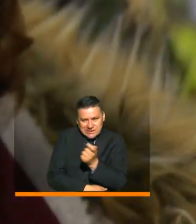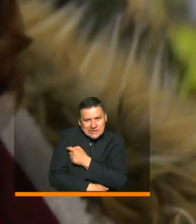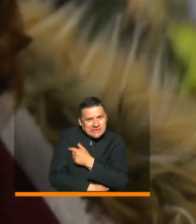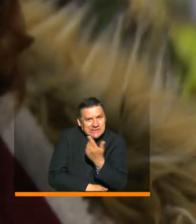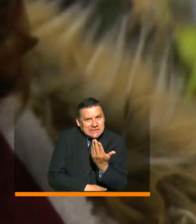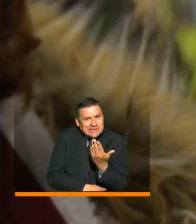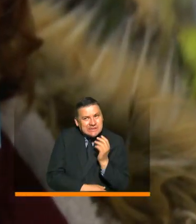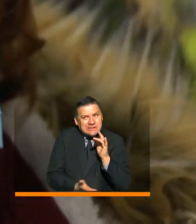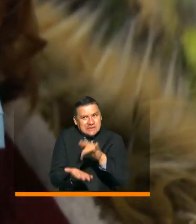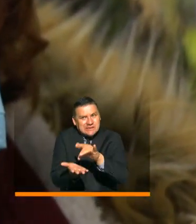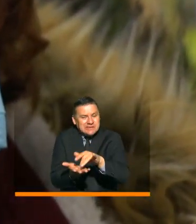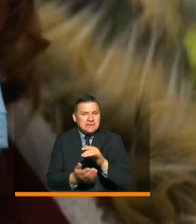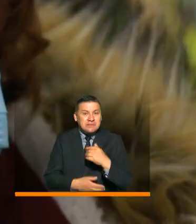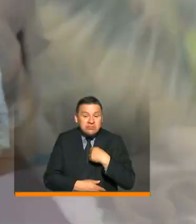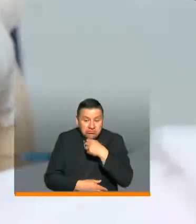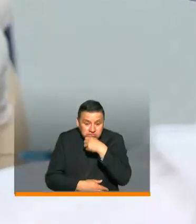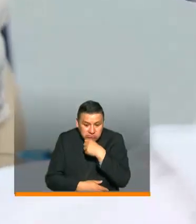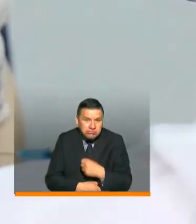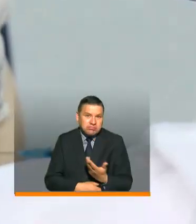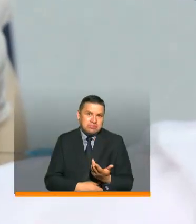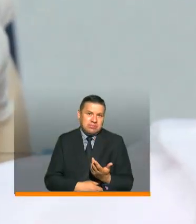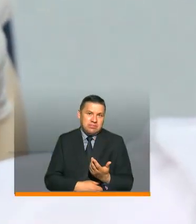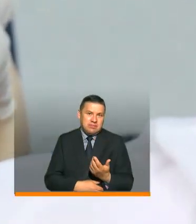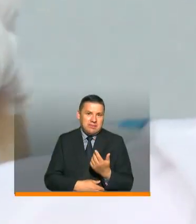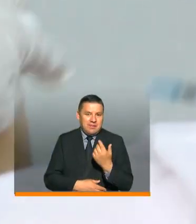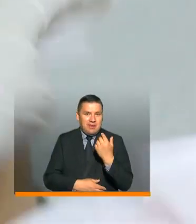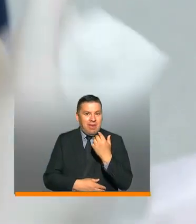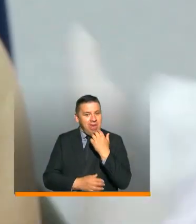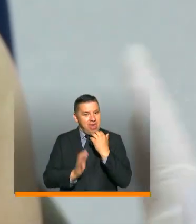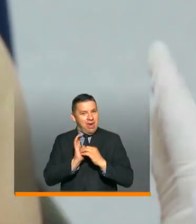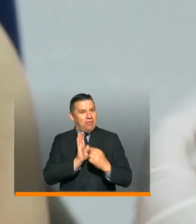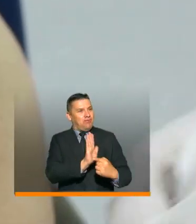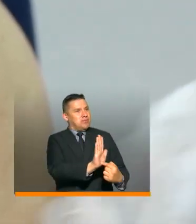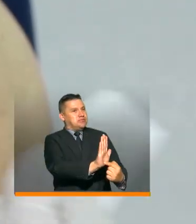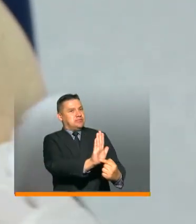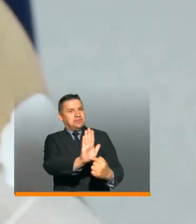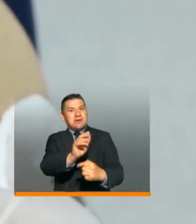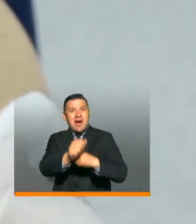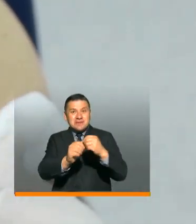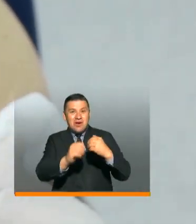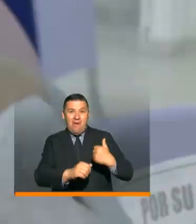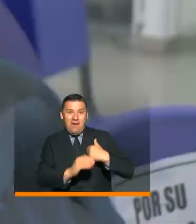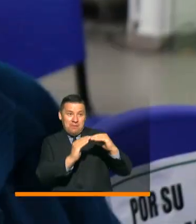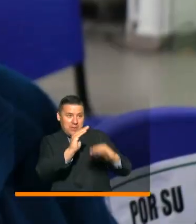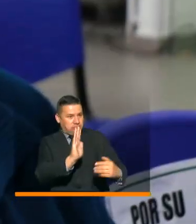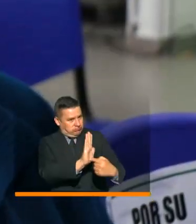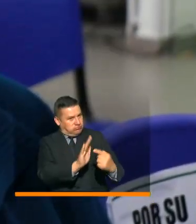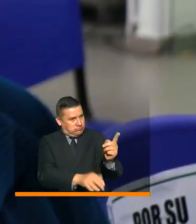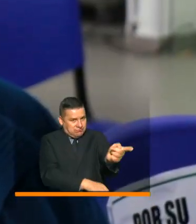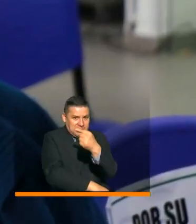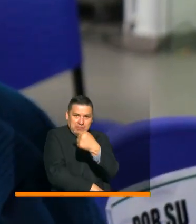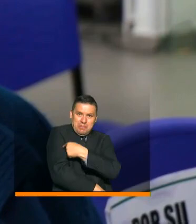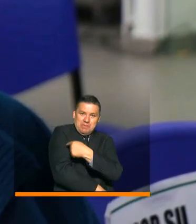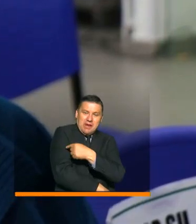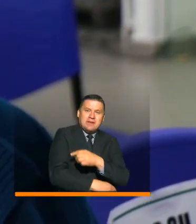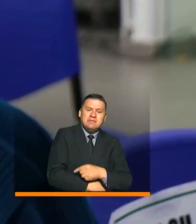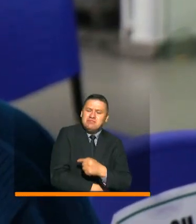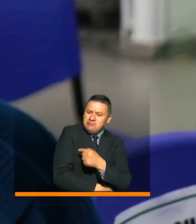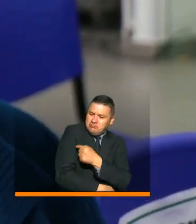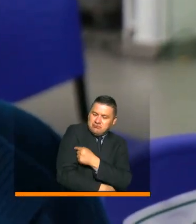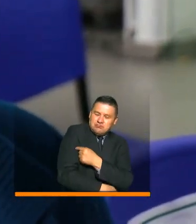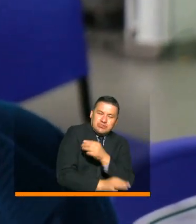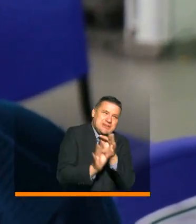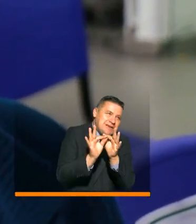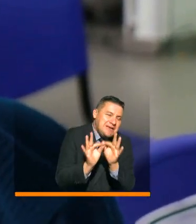si nosotros los mayores tenemos que darle el ejemplo a los menores de que se vacunen. Que la vacuna es